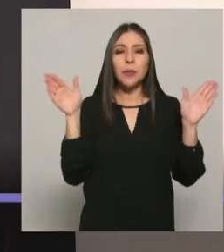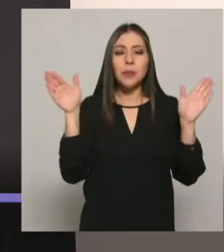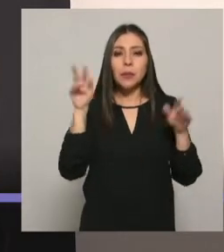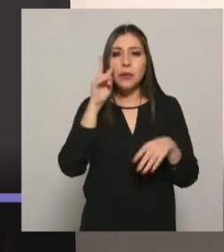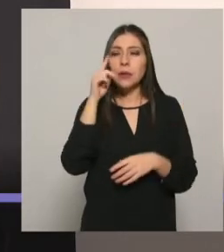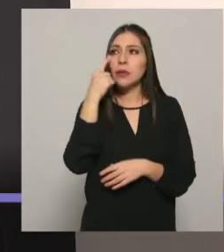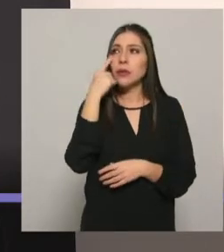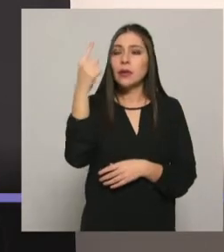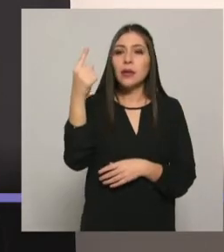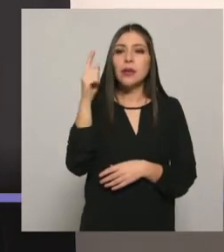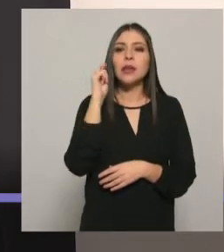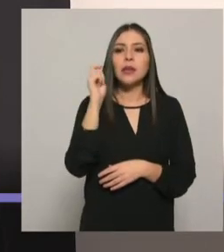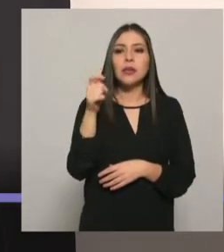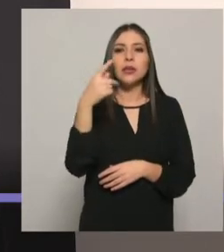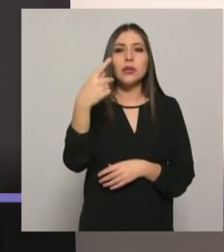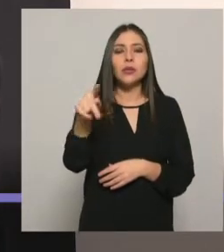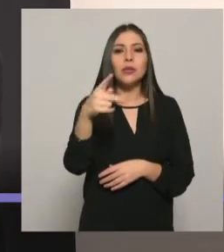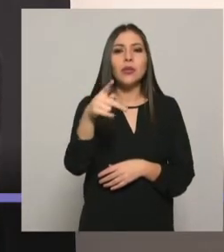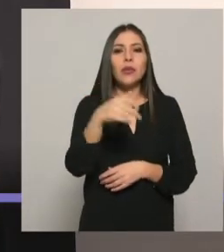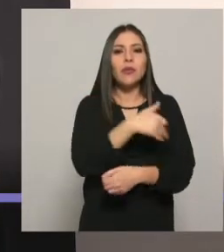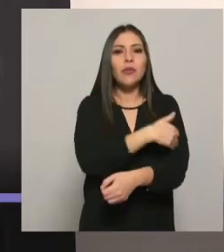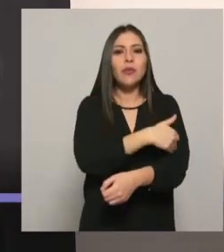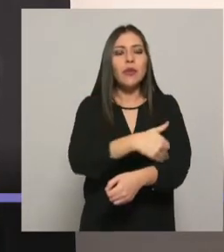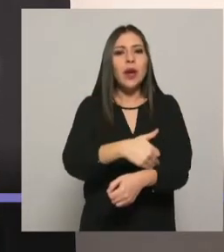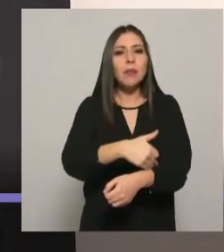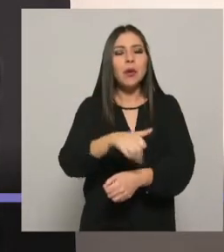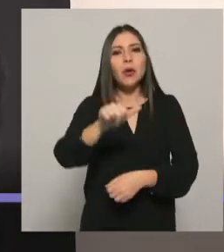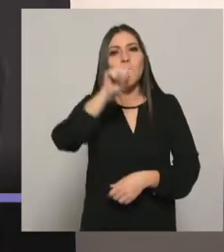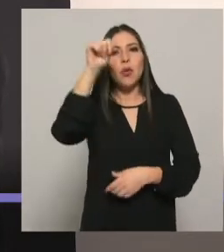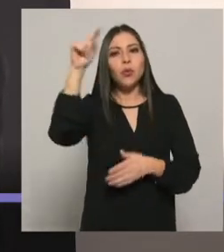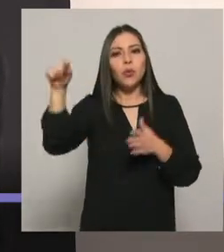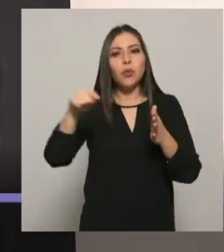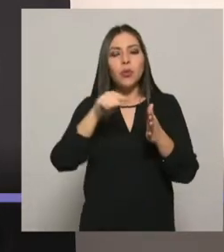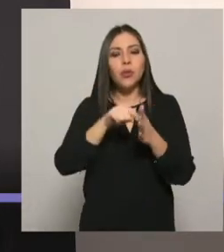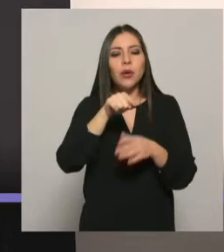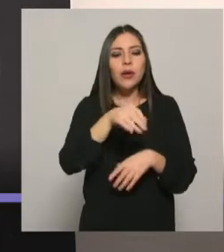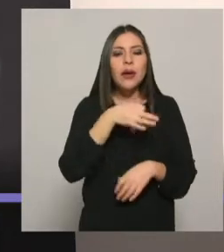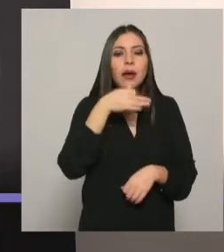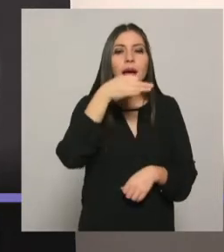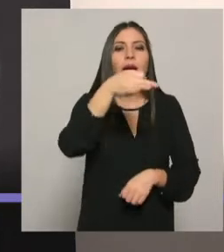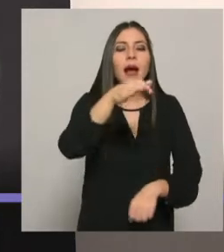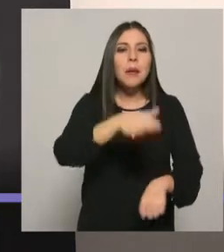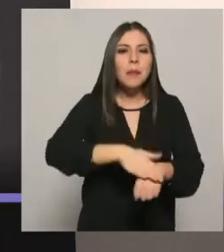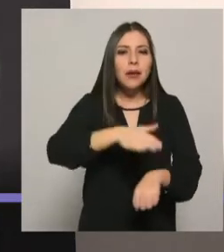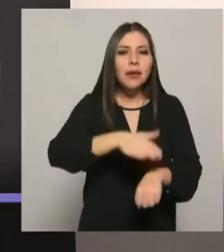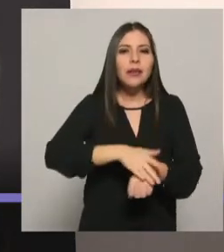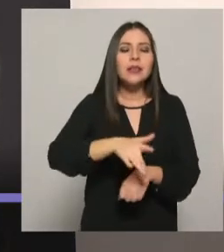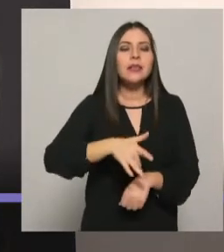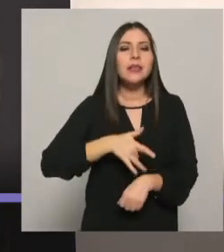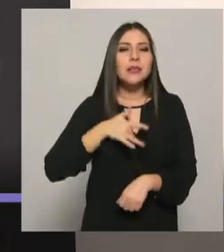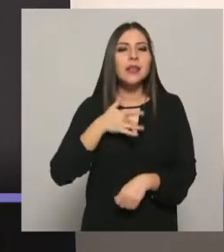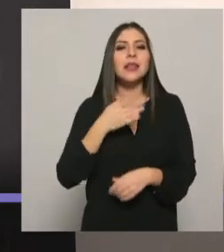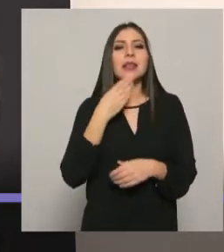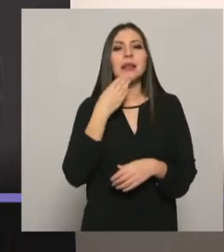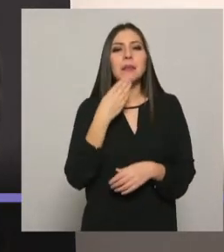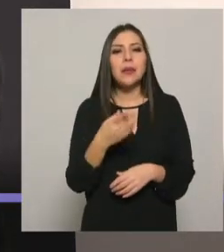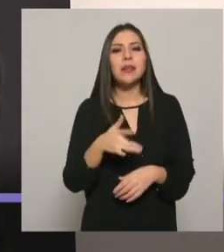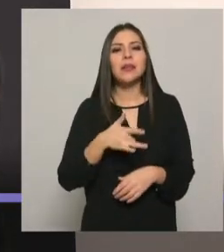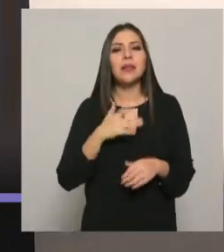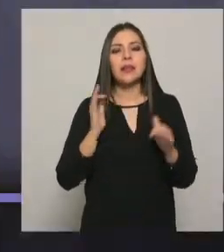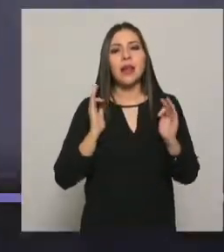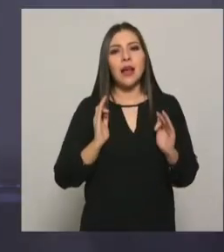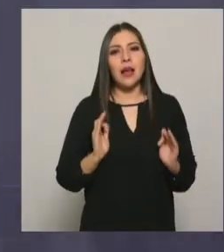familiares que están en la otra parte están bien. Es como avisarte que están en calma y que están bien. Entonces un colibrí